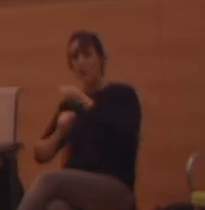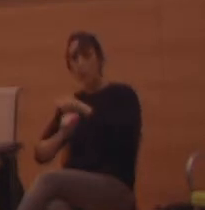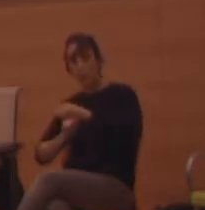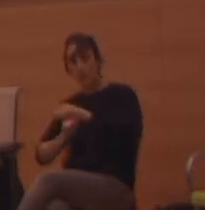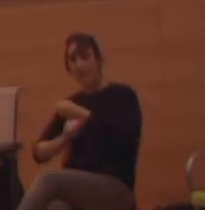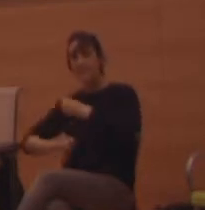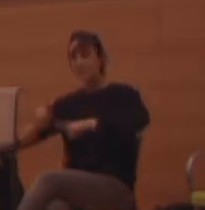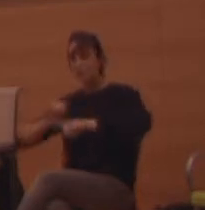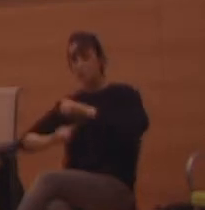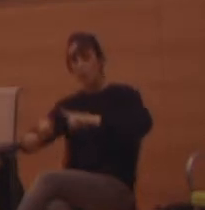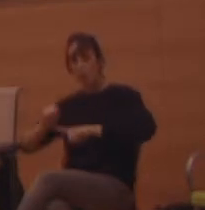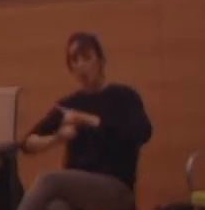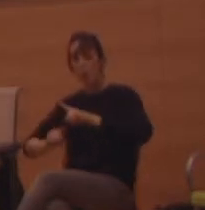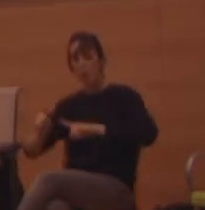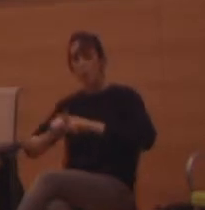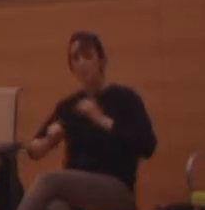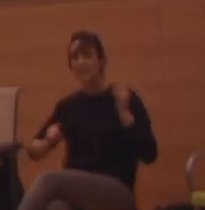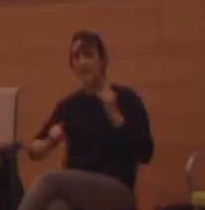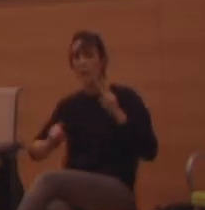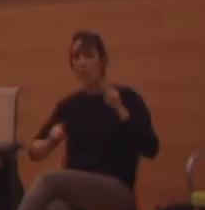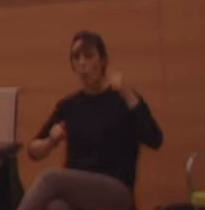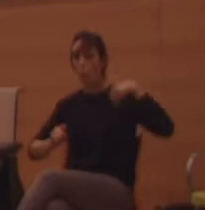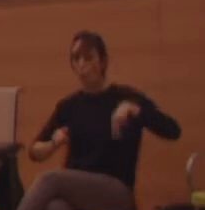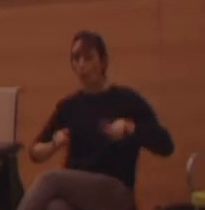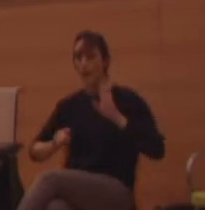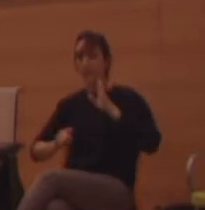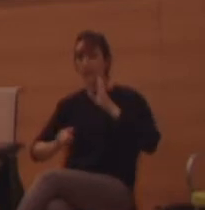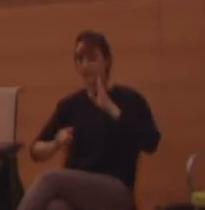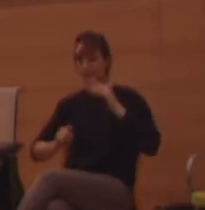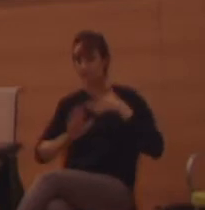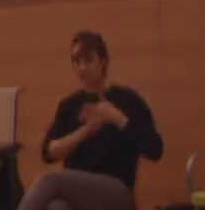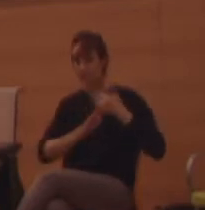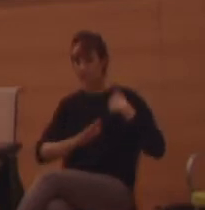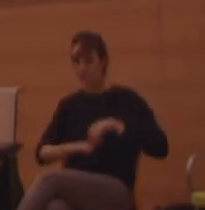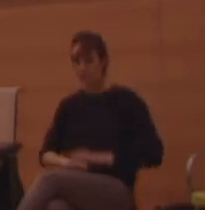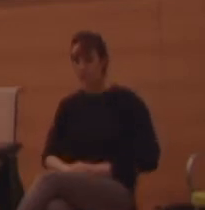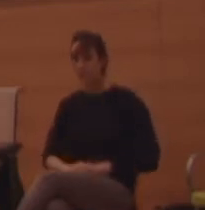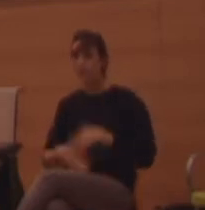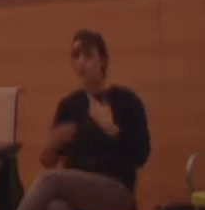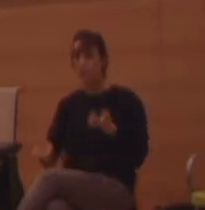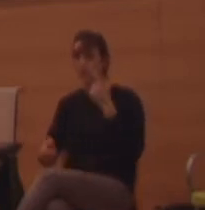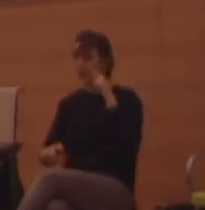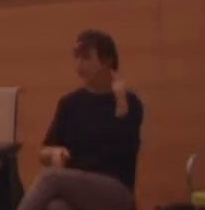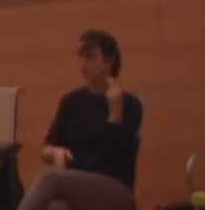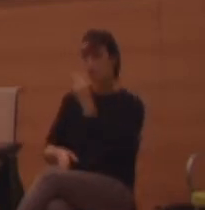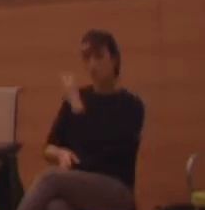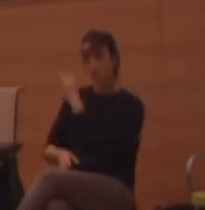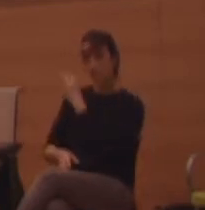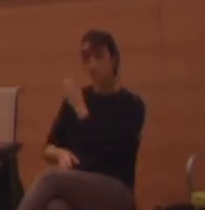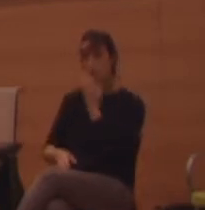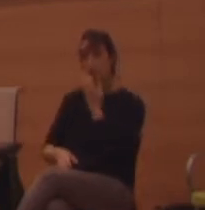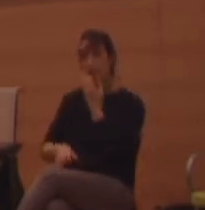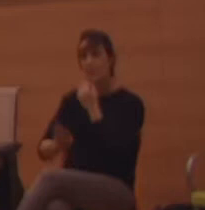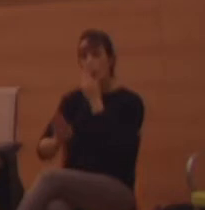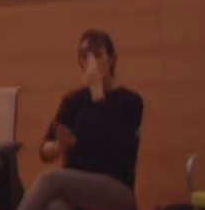que nos había estado contando Juan. Ahí vemos este tipo de neuropatías, lo que nos aparecen los pies de charcot,